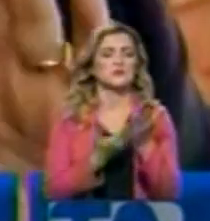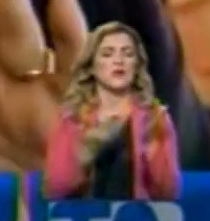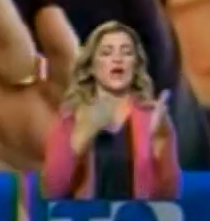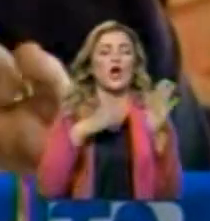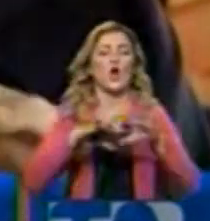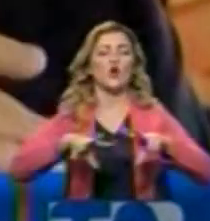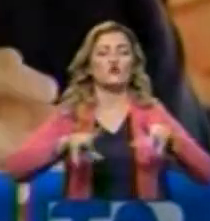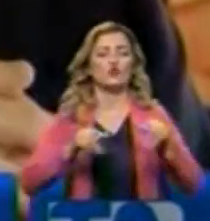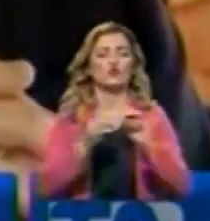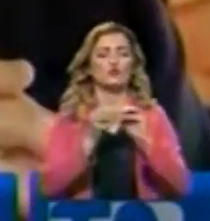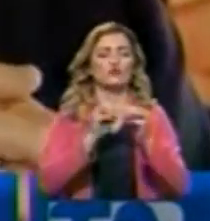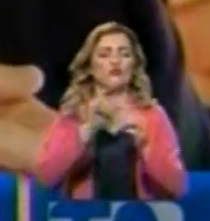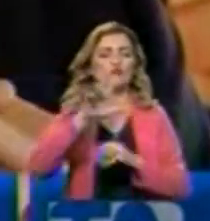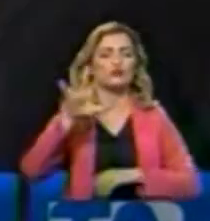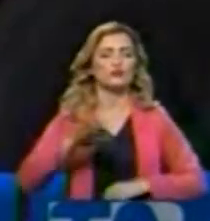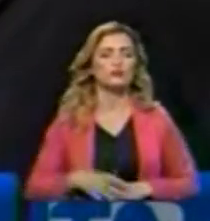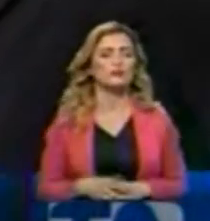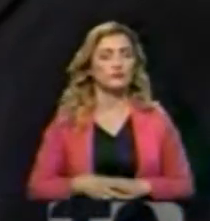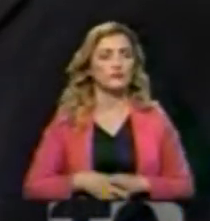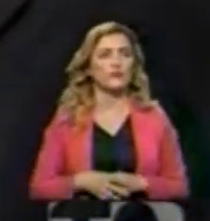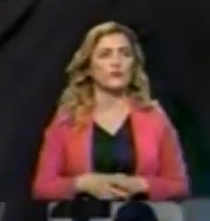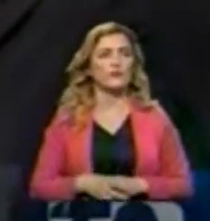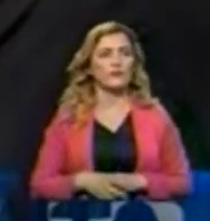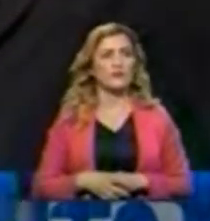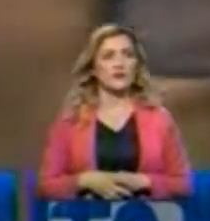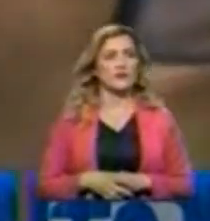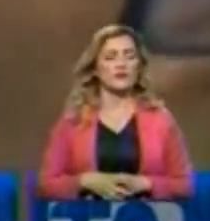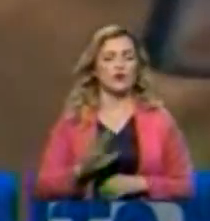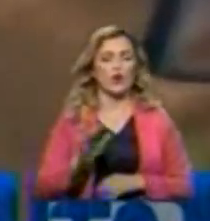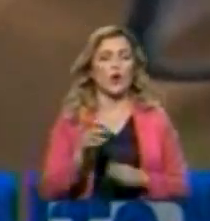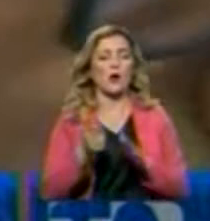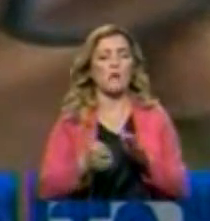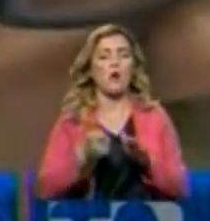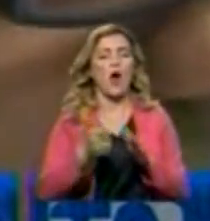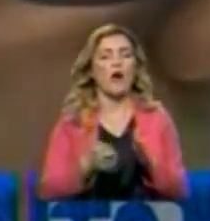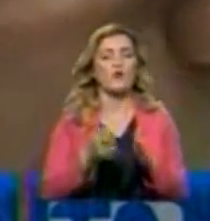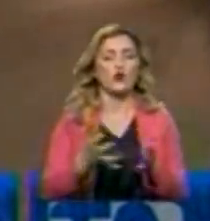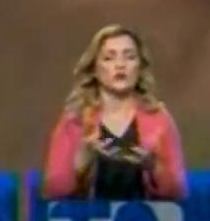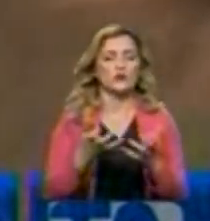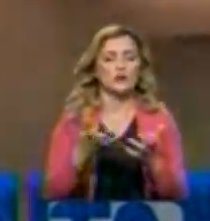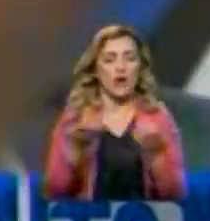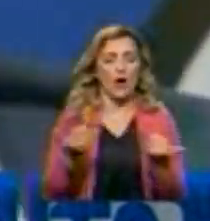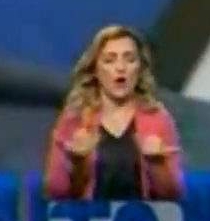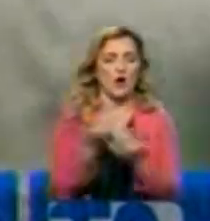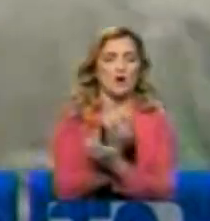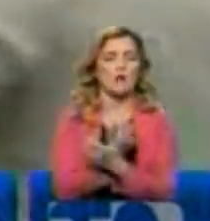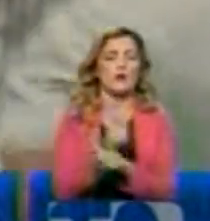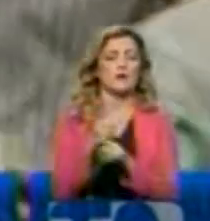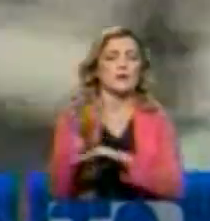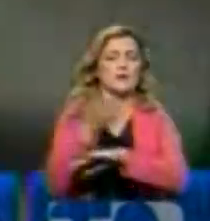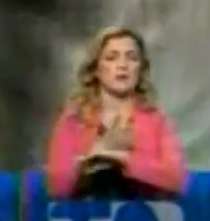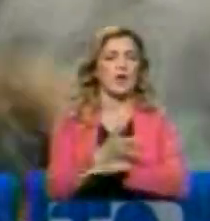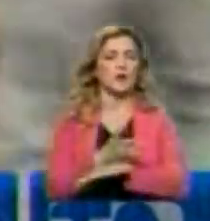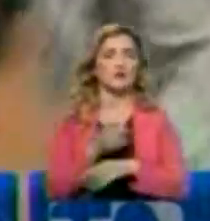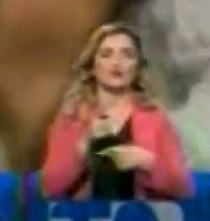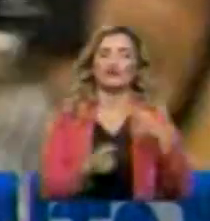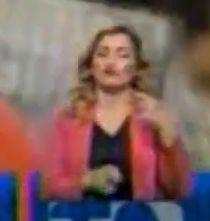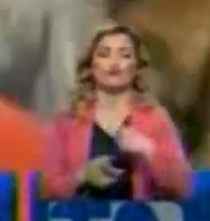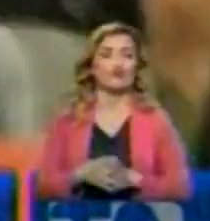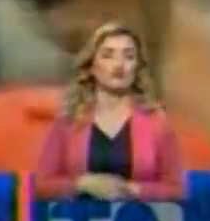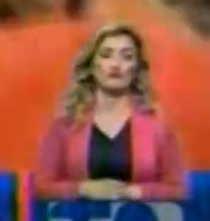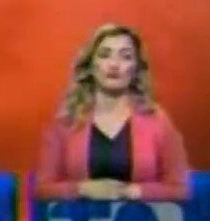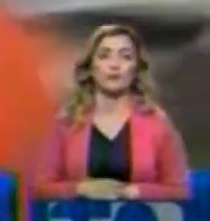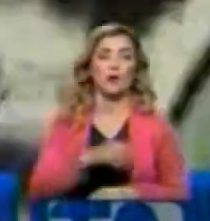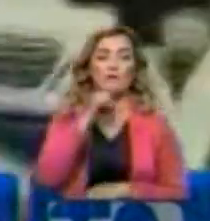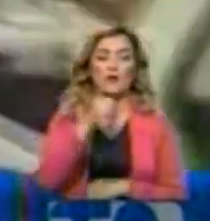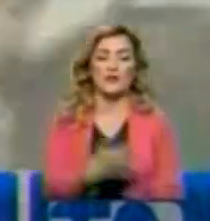de sobornos. Y hay algo más. Incluso si la defensa de Glass quisiera acceder a la prelibertad hoy, si pudiera hacerlo, no cabría, pese a que aún no llegan las